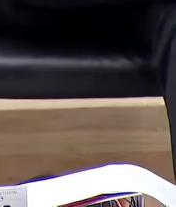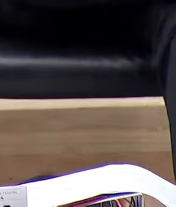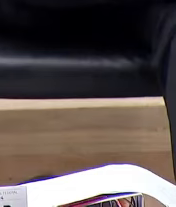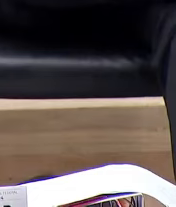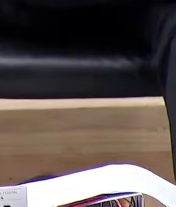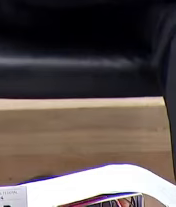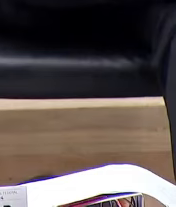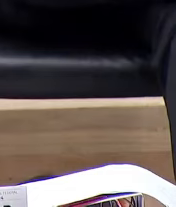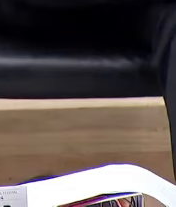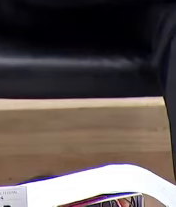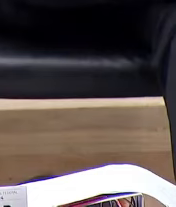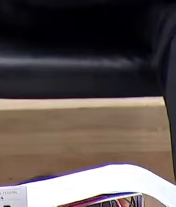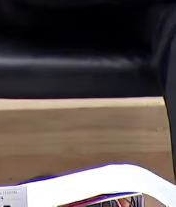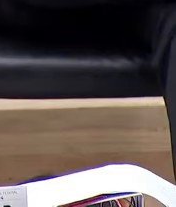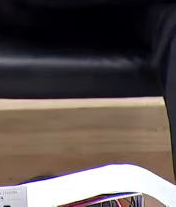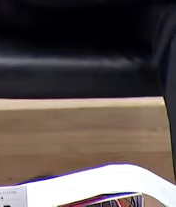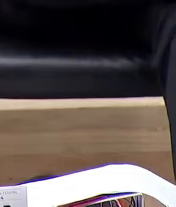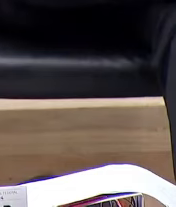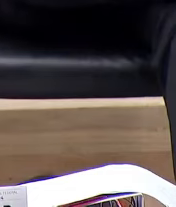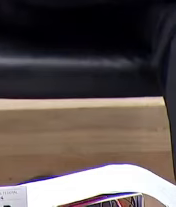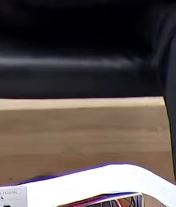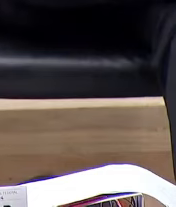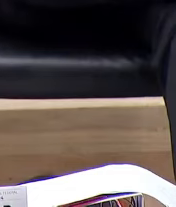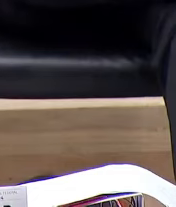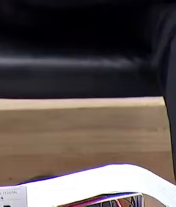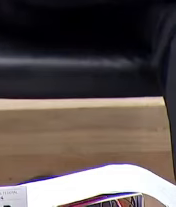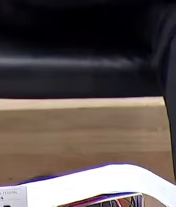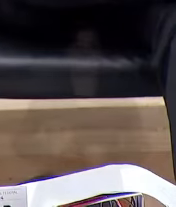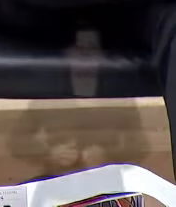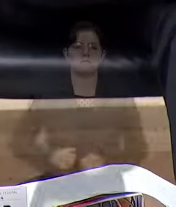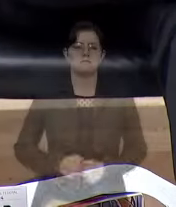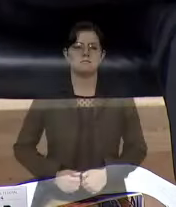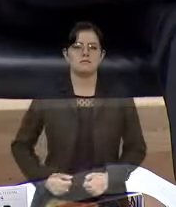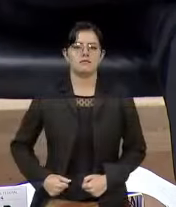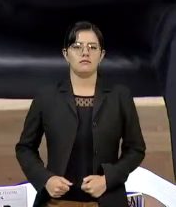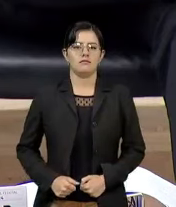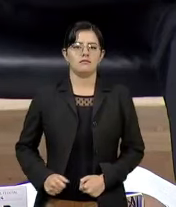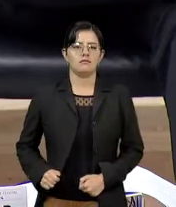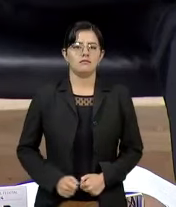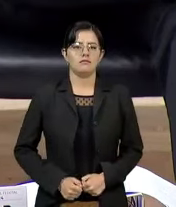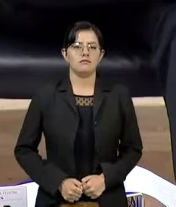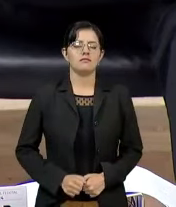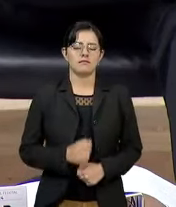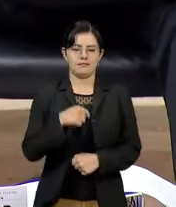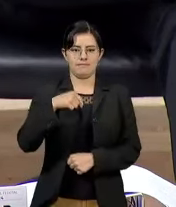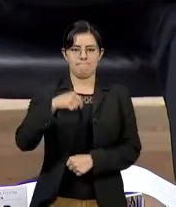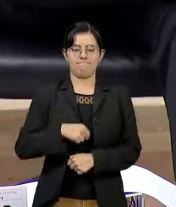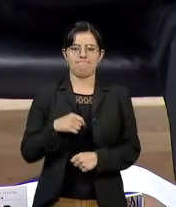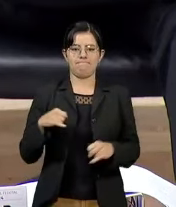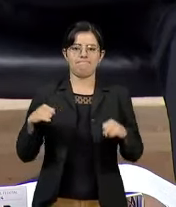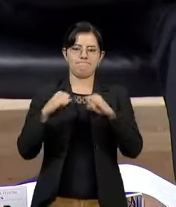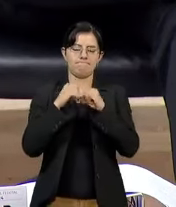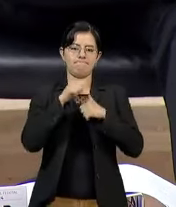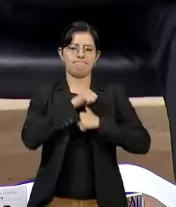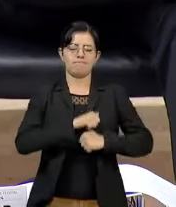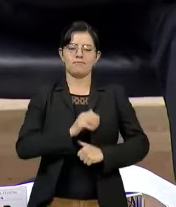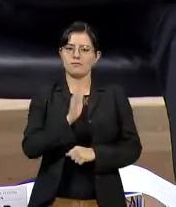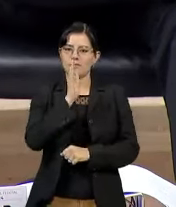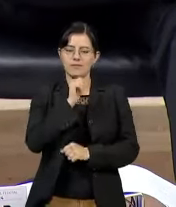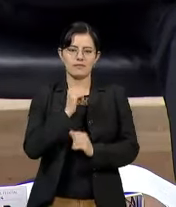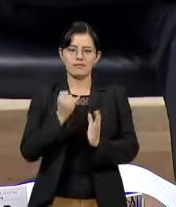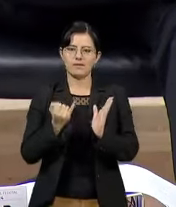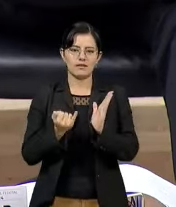criarlo Y pase lo que pase este Órgano no puede tomar una determinación en otro